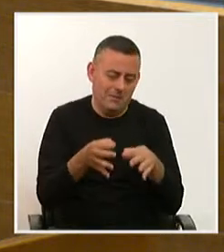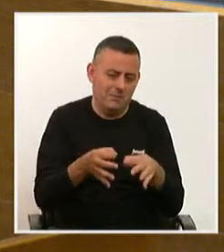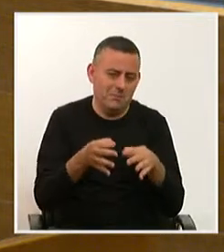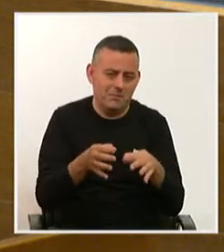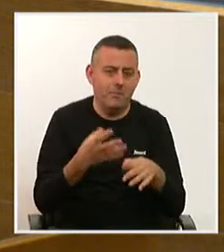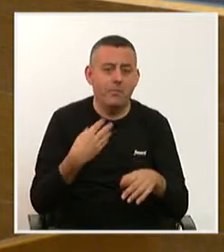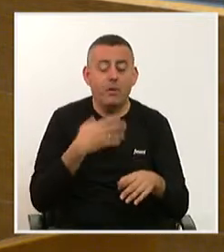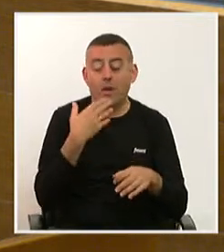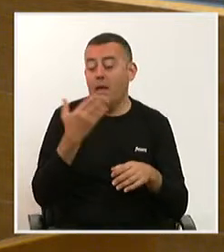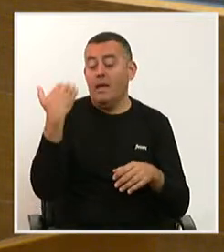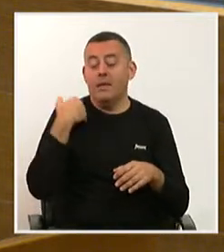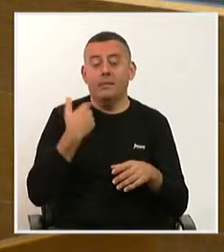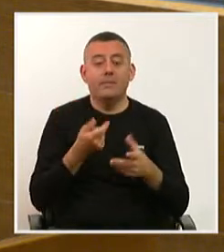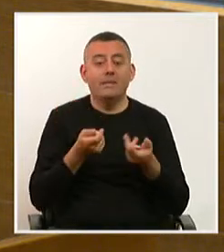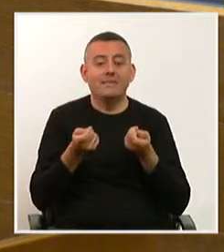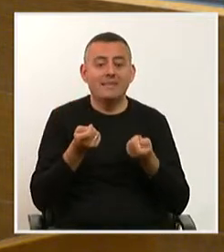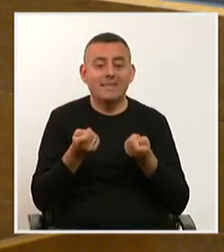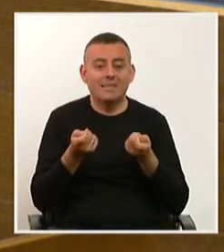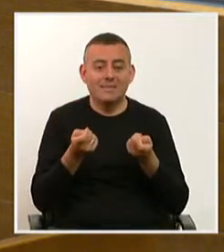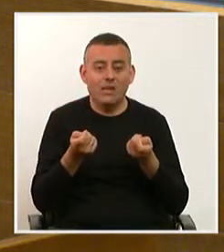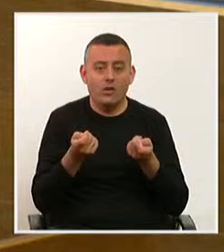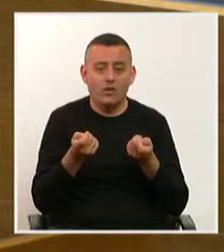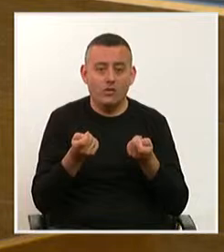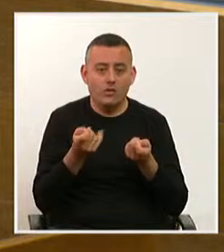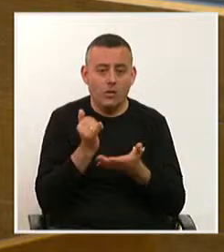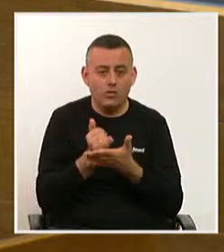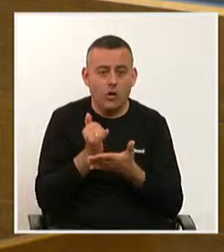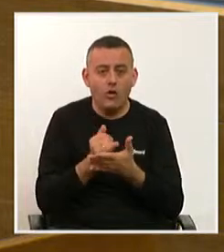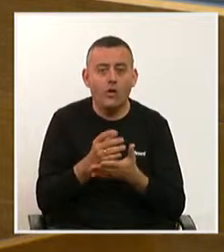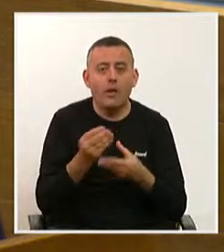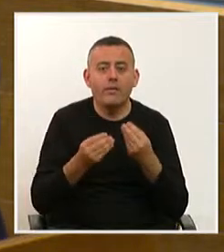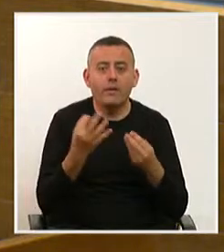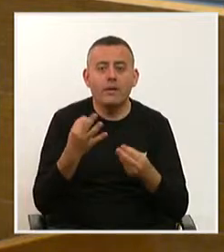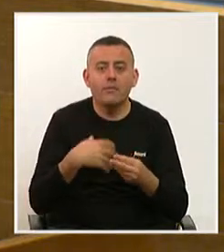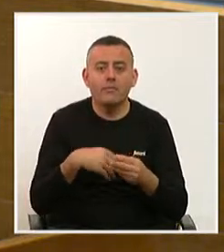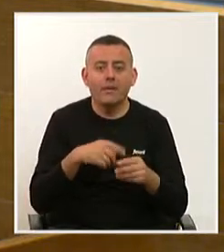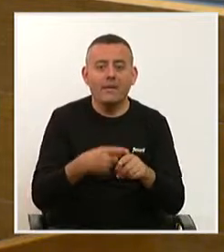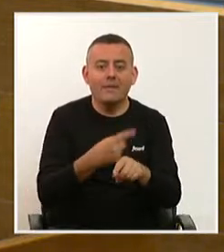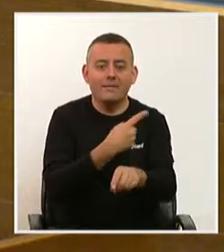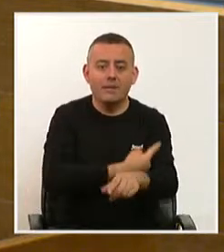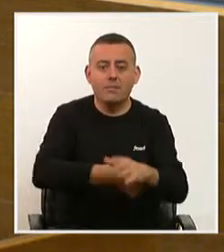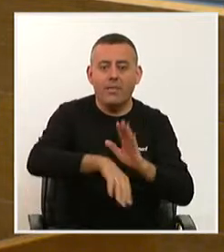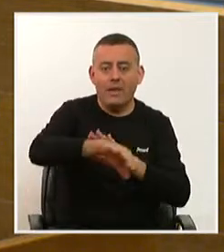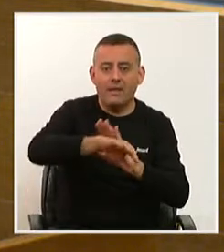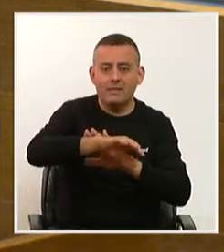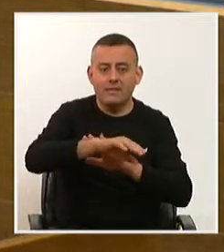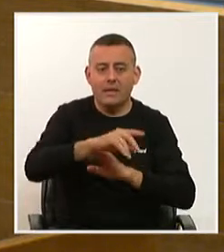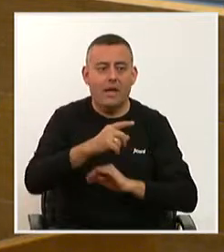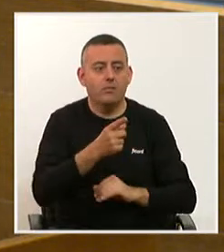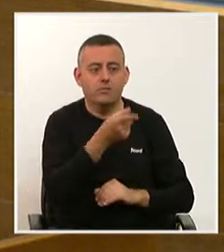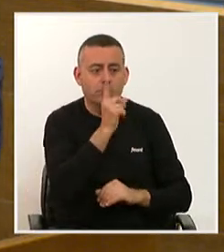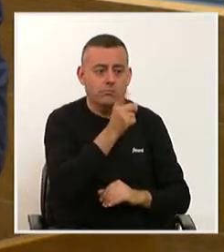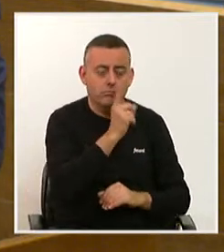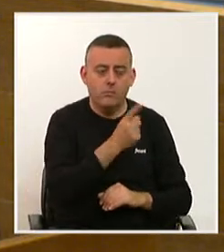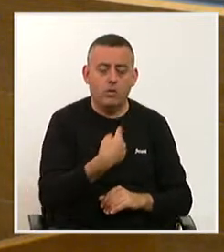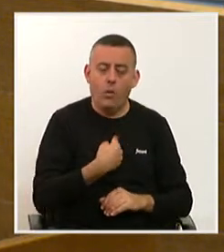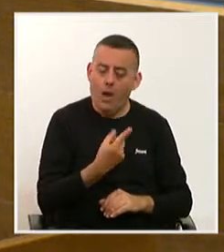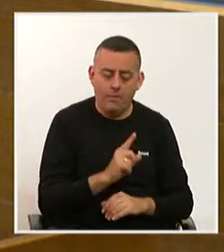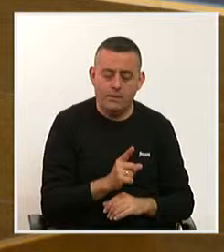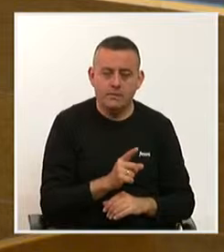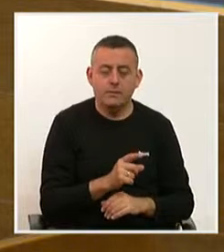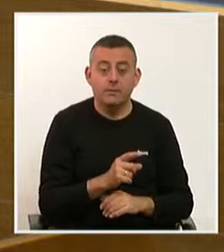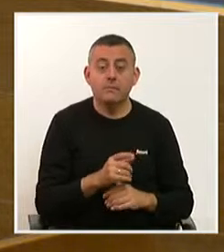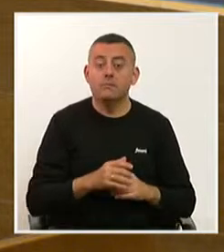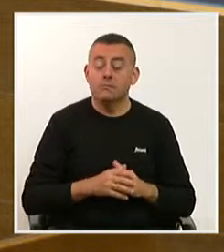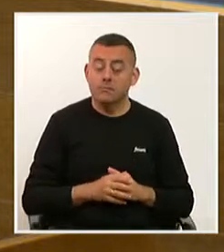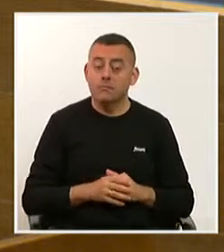control no dejaron Hablar a la extrema derecha la tienen amordazada no pueden opinar pero con la ayuda inconmensurable y necesaria de la extrema derecha el